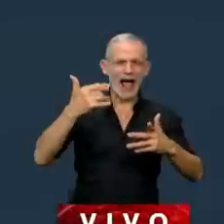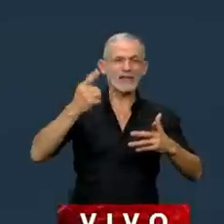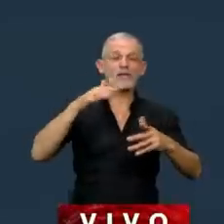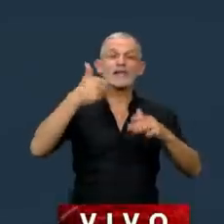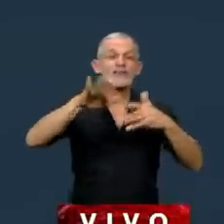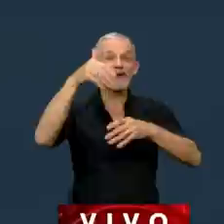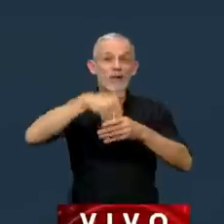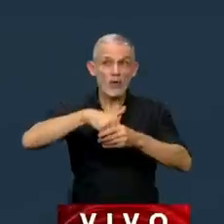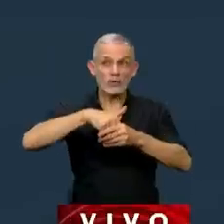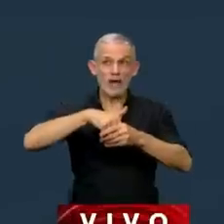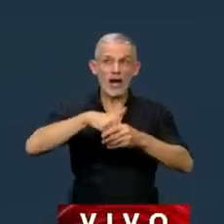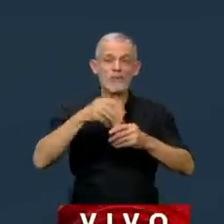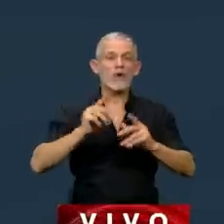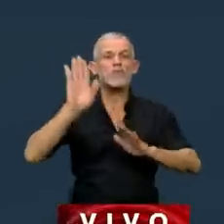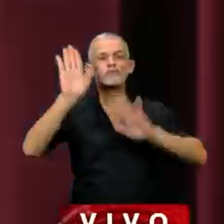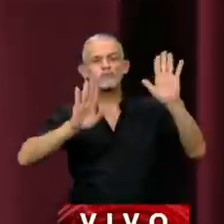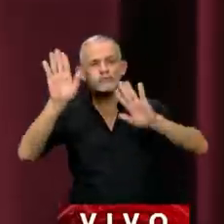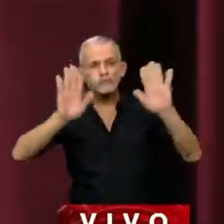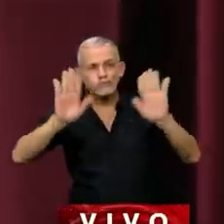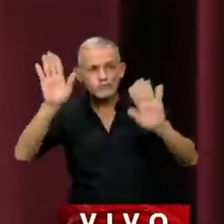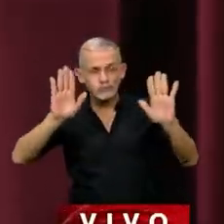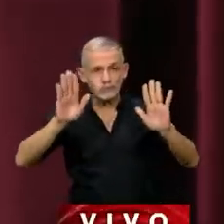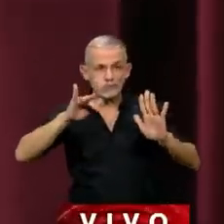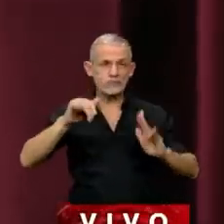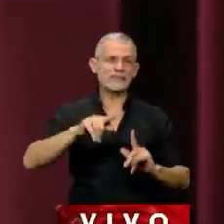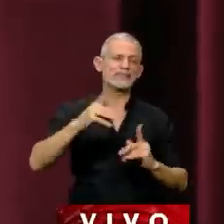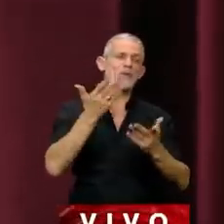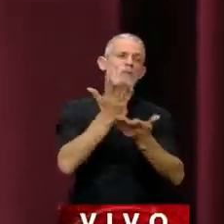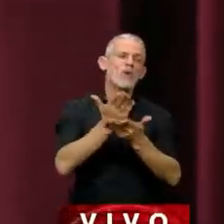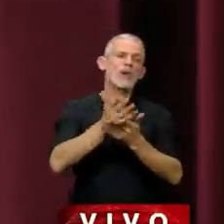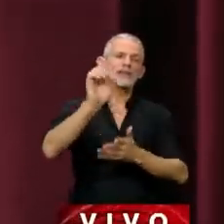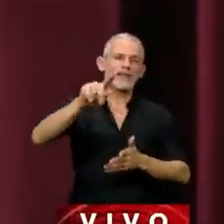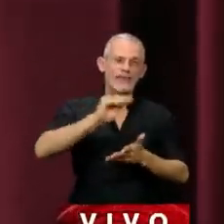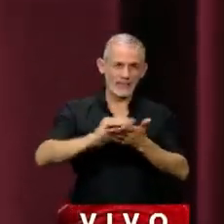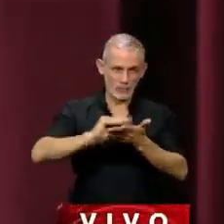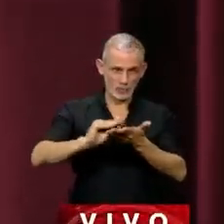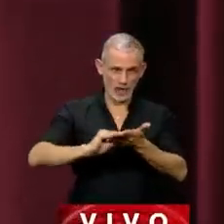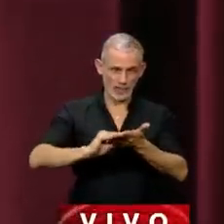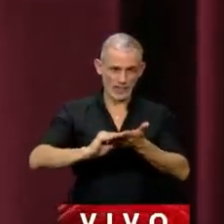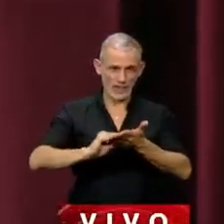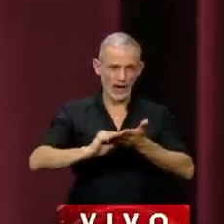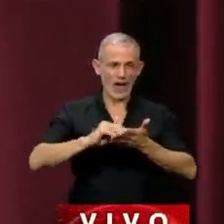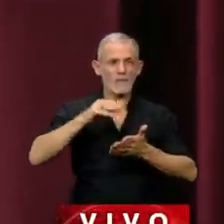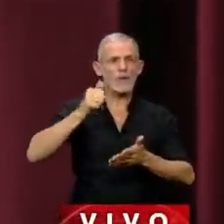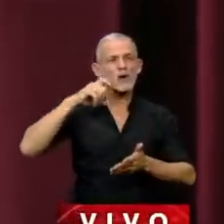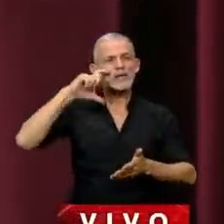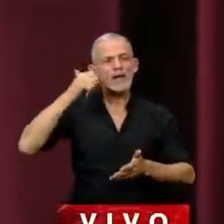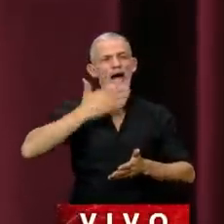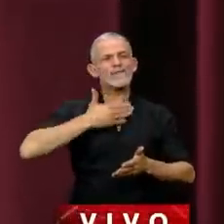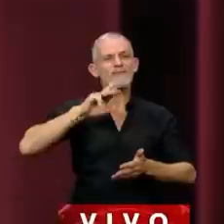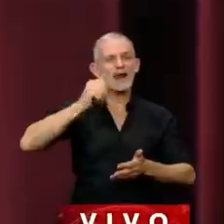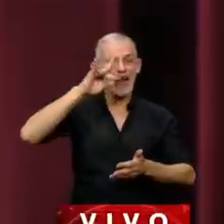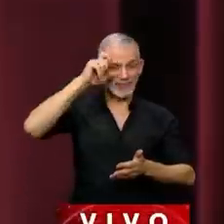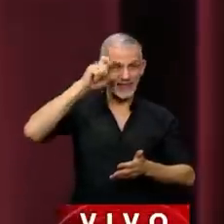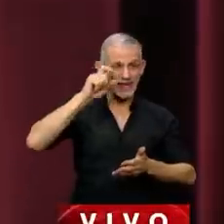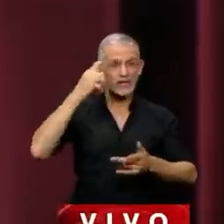votar por signo la propuesta de la diputada Mónica Frade.